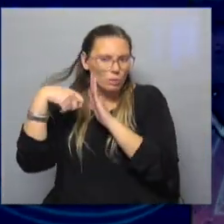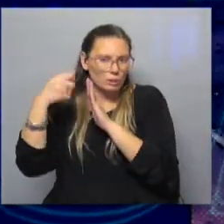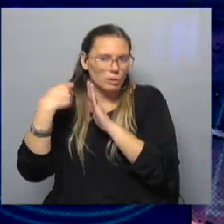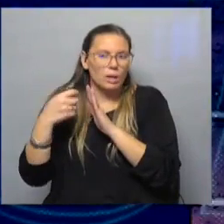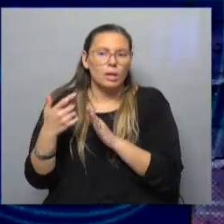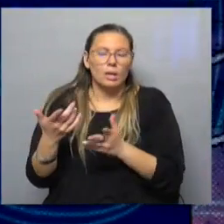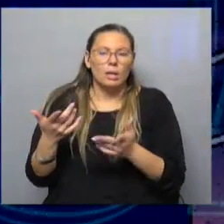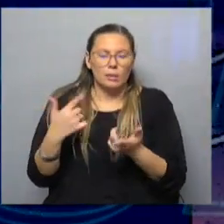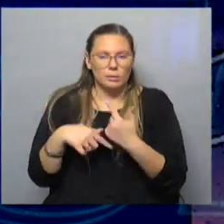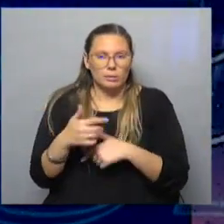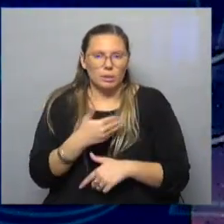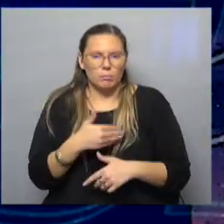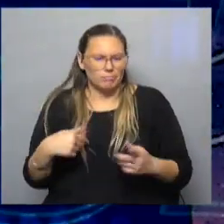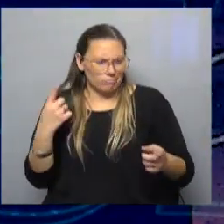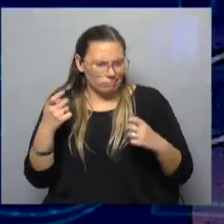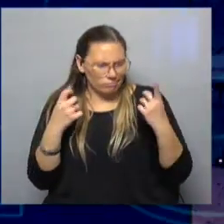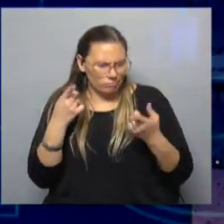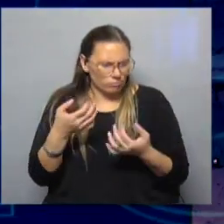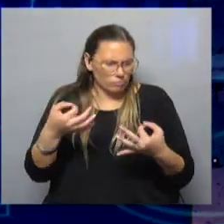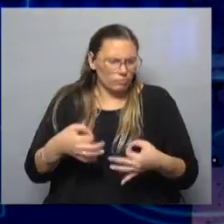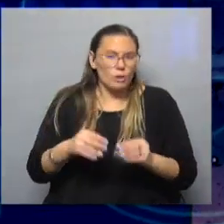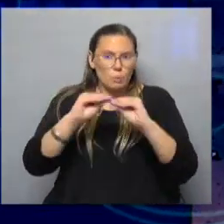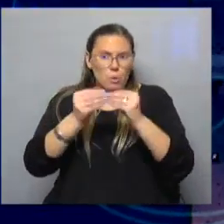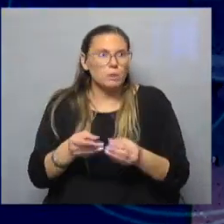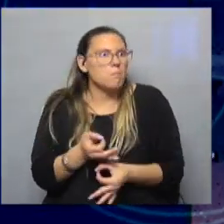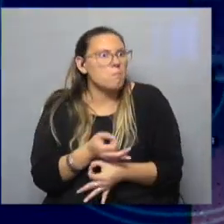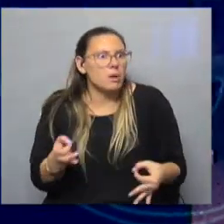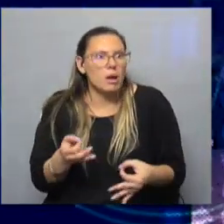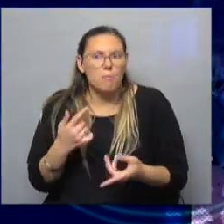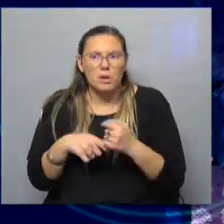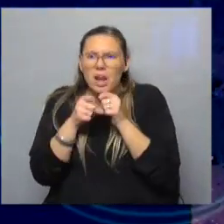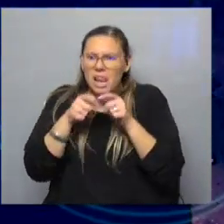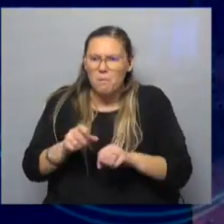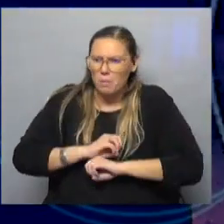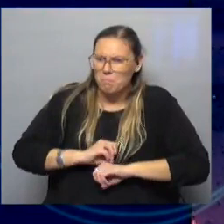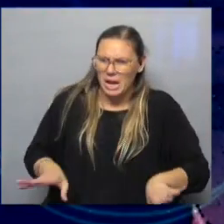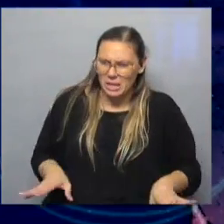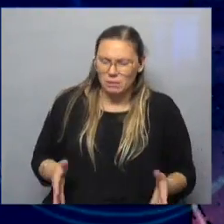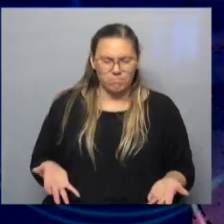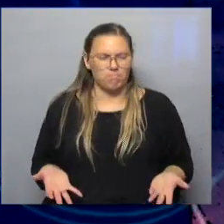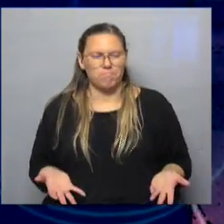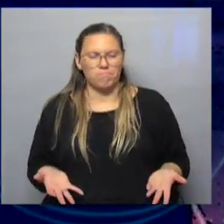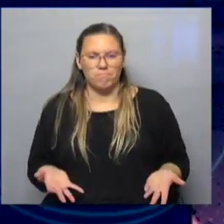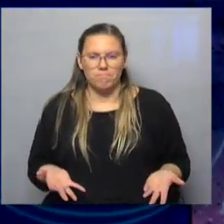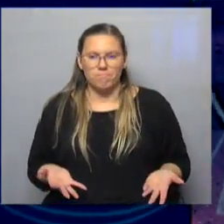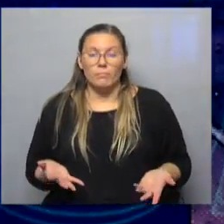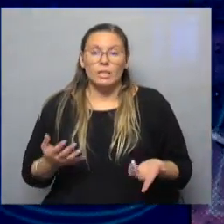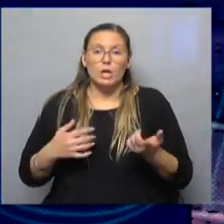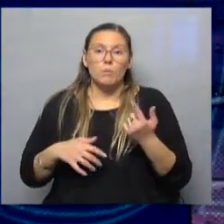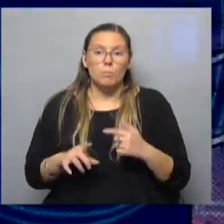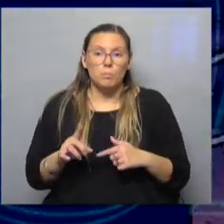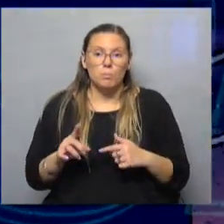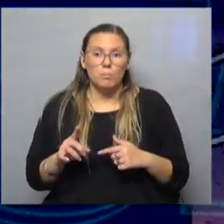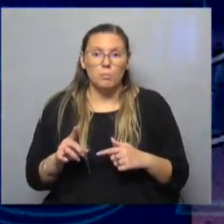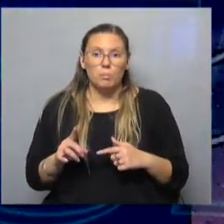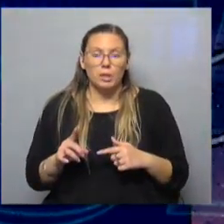Y entonces algo no andaba bien porque en matemáticas me iba muy bien y en lengua me iba muy mal. Pero no